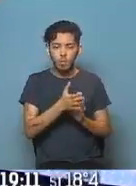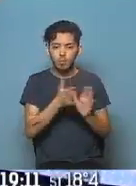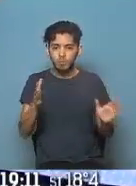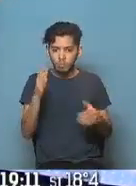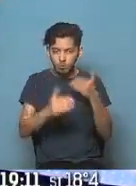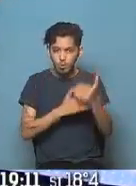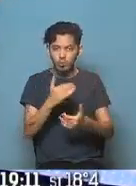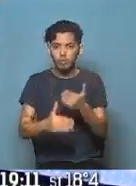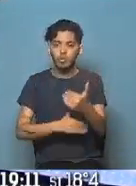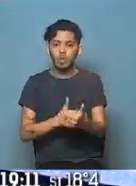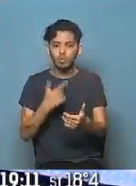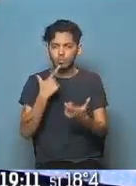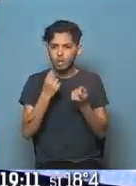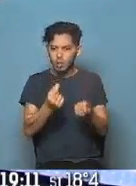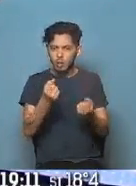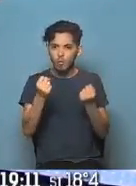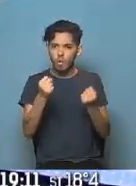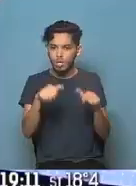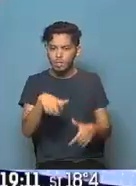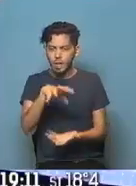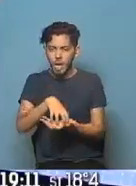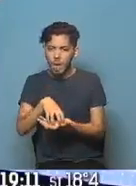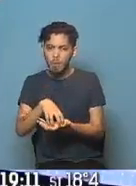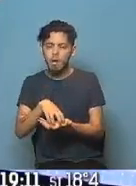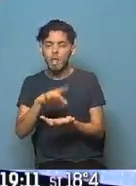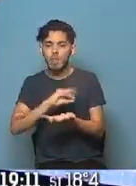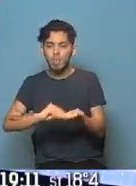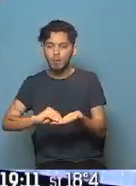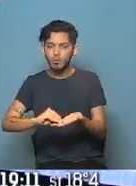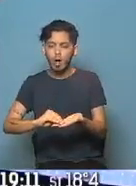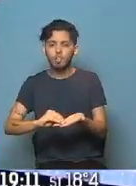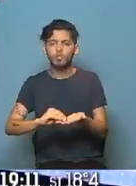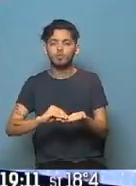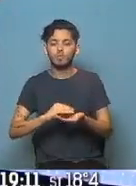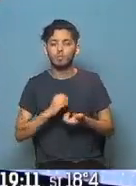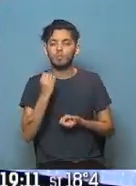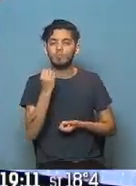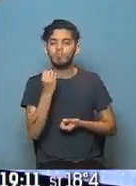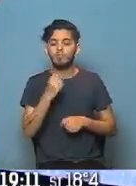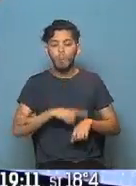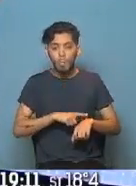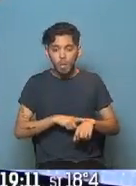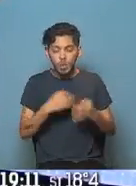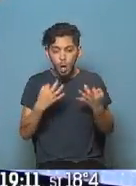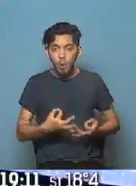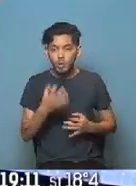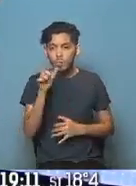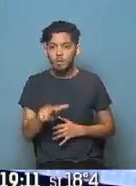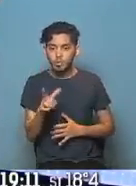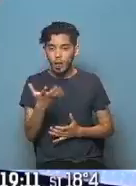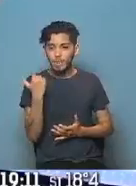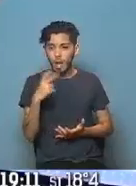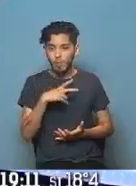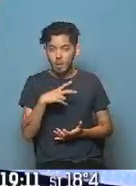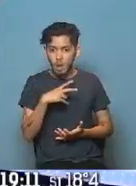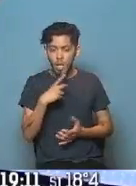que yo critico fuertemente de esta Cámara de Diputados, ¿no? Porque en el momento en que Debido fue desaforado, por una de